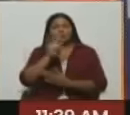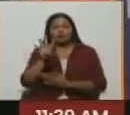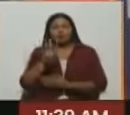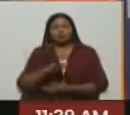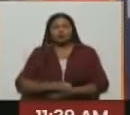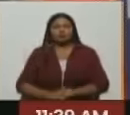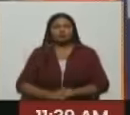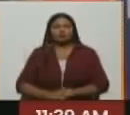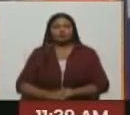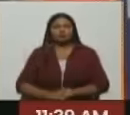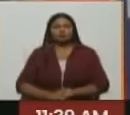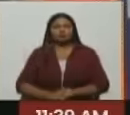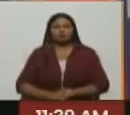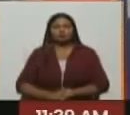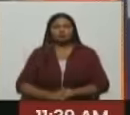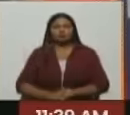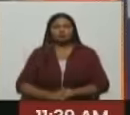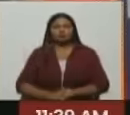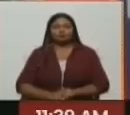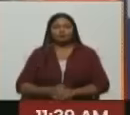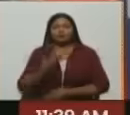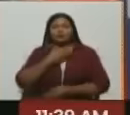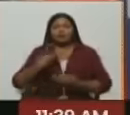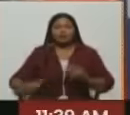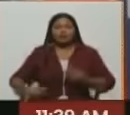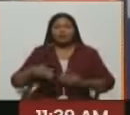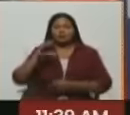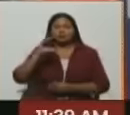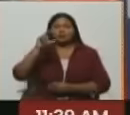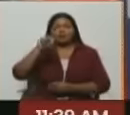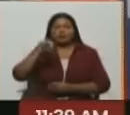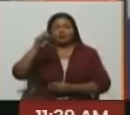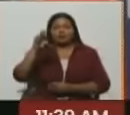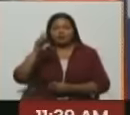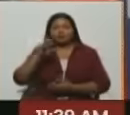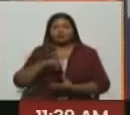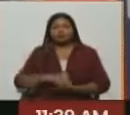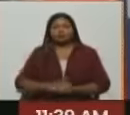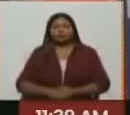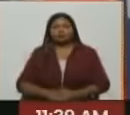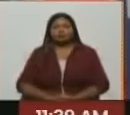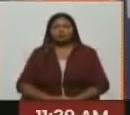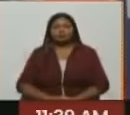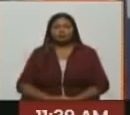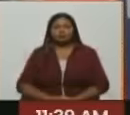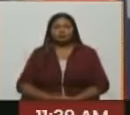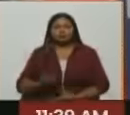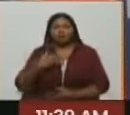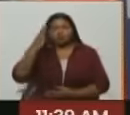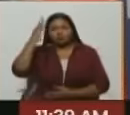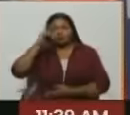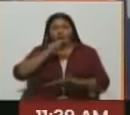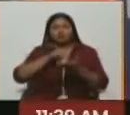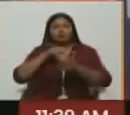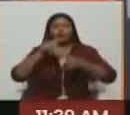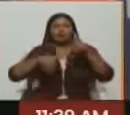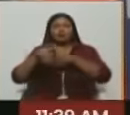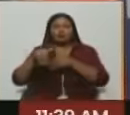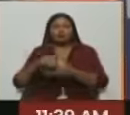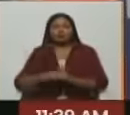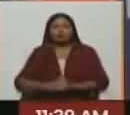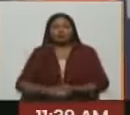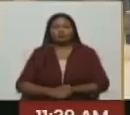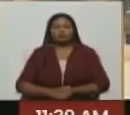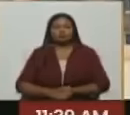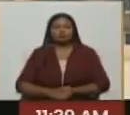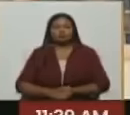doctor Elvis Amoroso, presidente del Poder Electoral, presidente del Consejo Nacional Electoral,